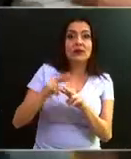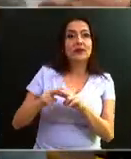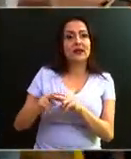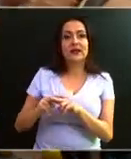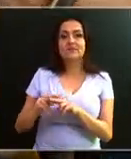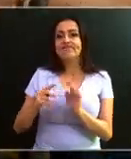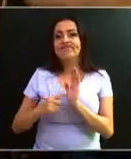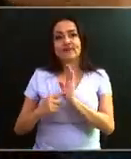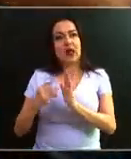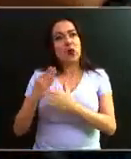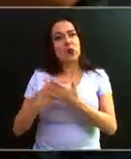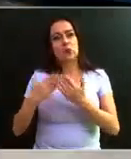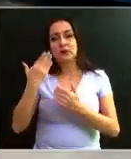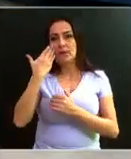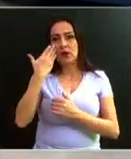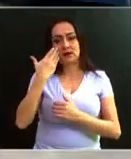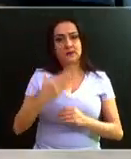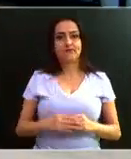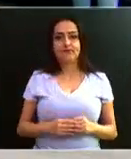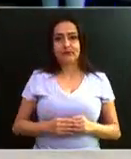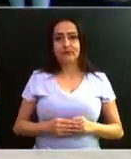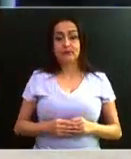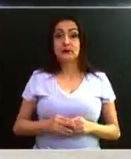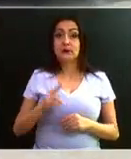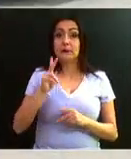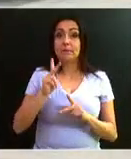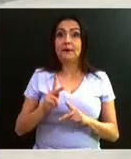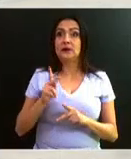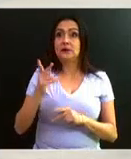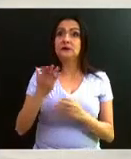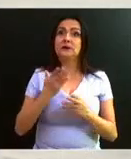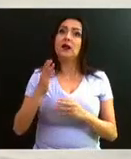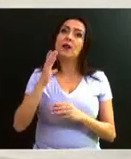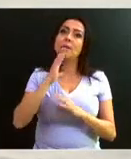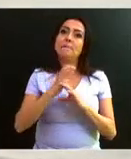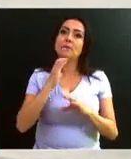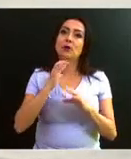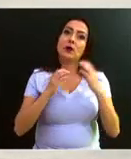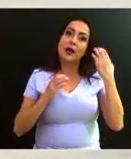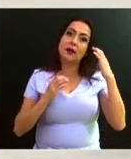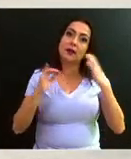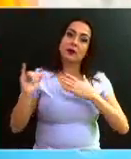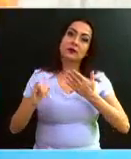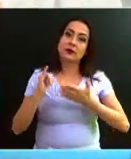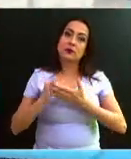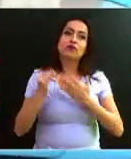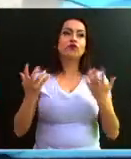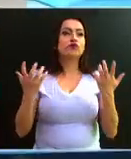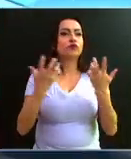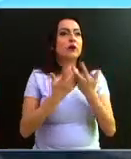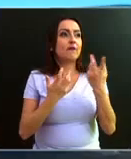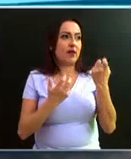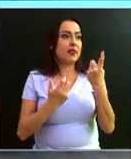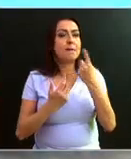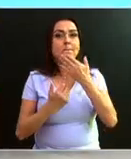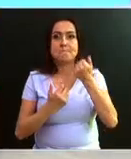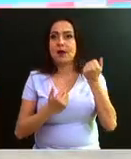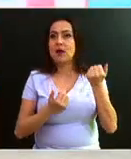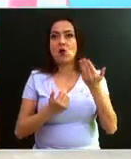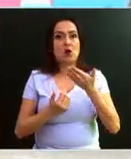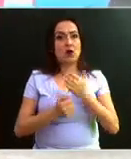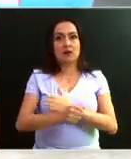siguen presentando algunos inconvenientes. Los usuarios de su servicio de autobuses entre Cartago y San José coinciden en que faltan mejoras para el